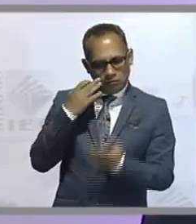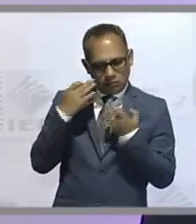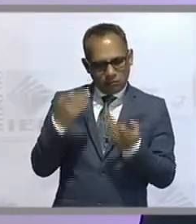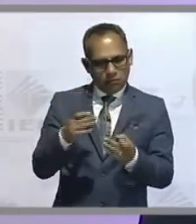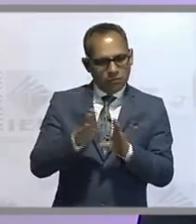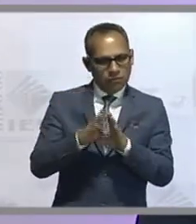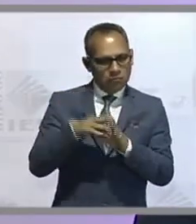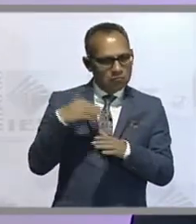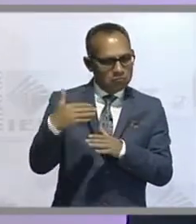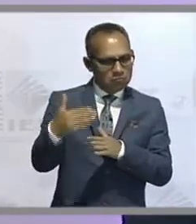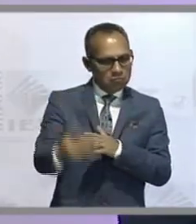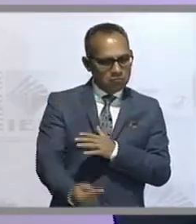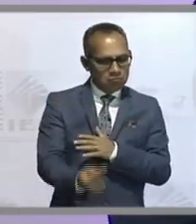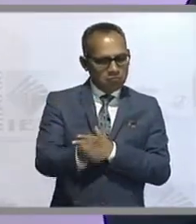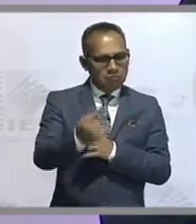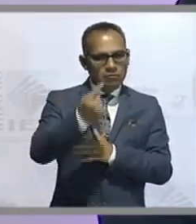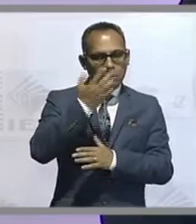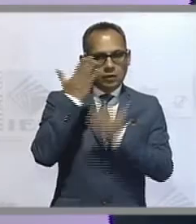profesión